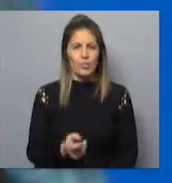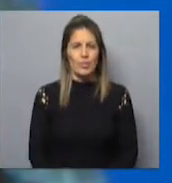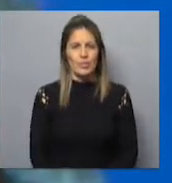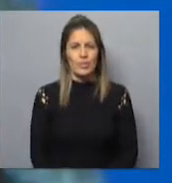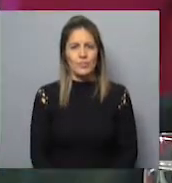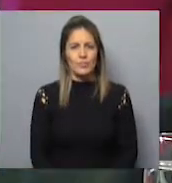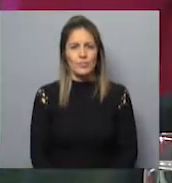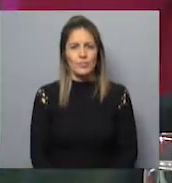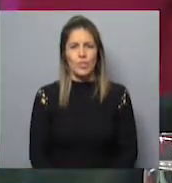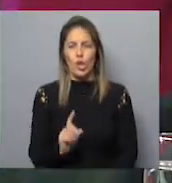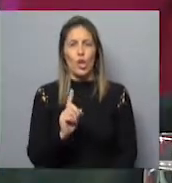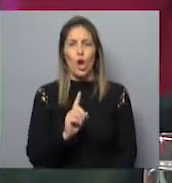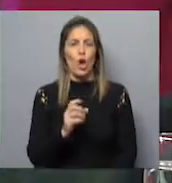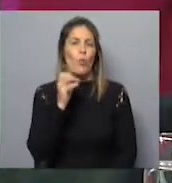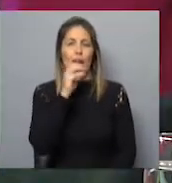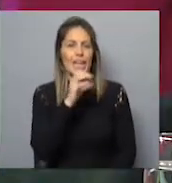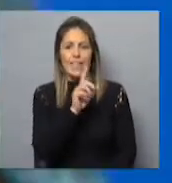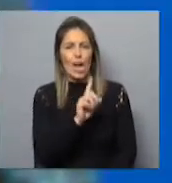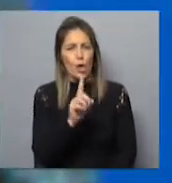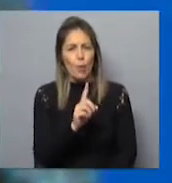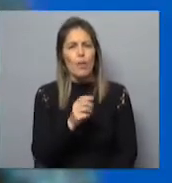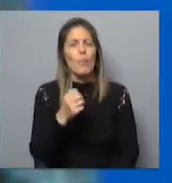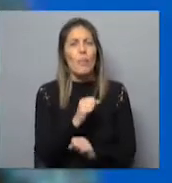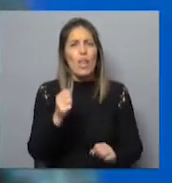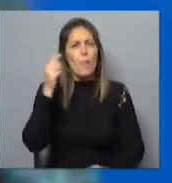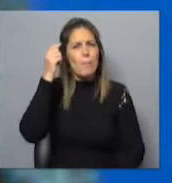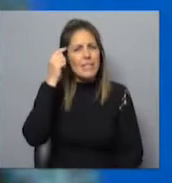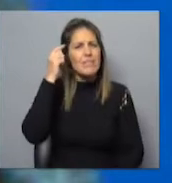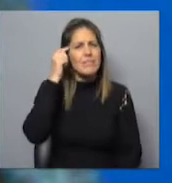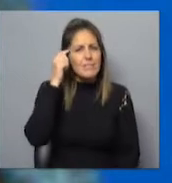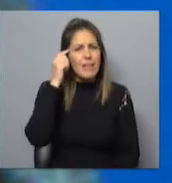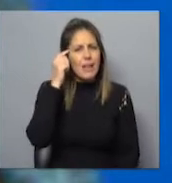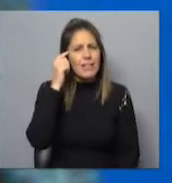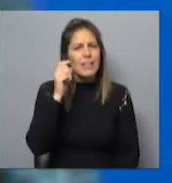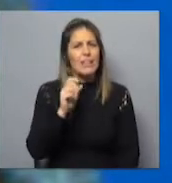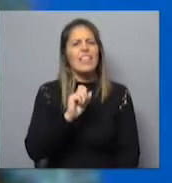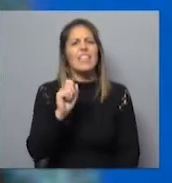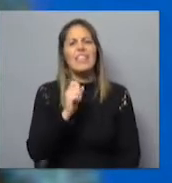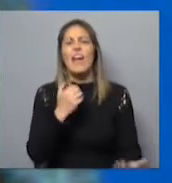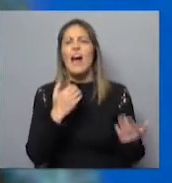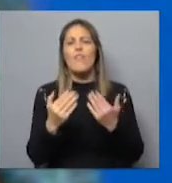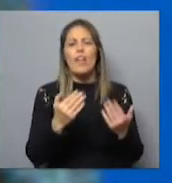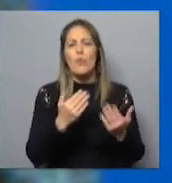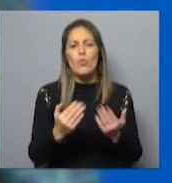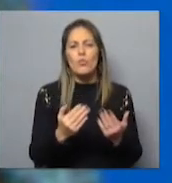no como por una crítica pero como para poder pensar y para perdir de quienes hablamos